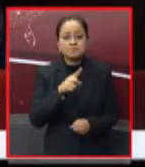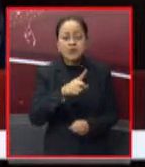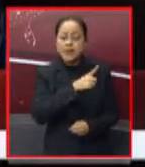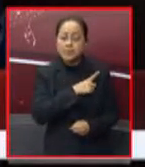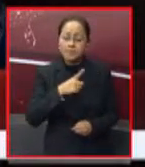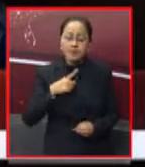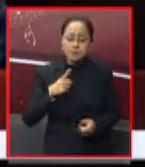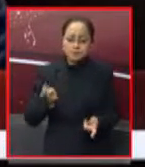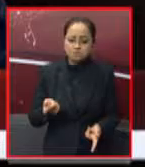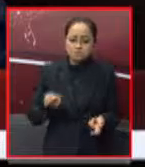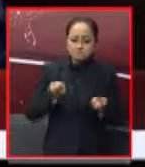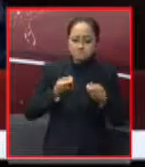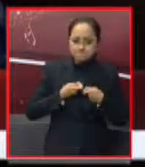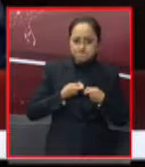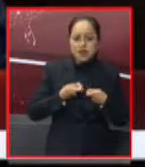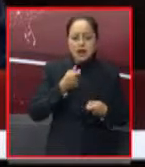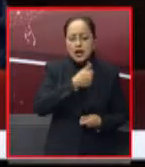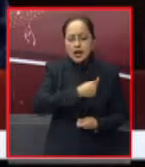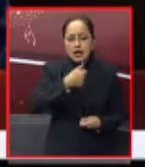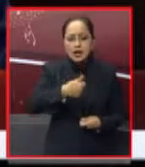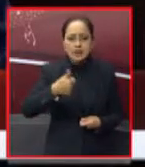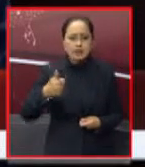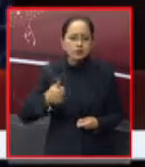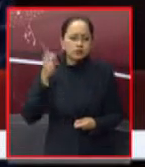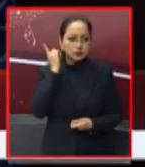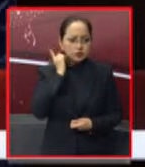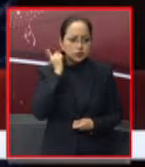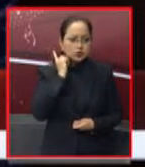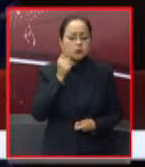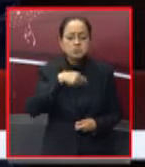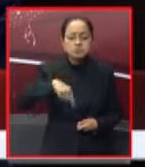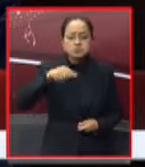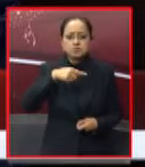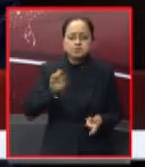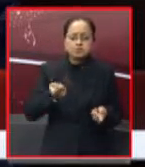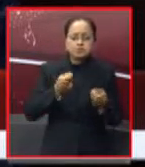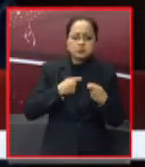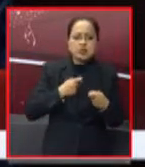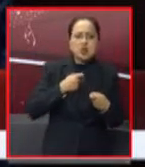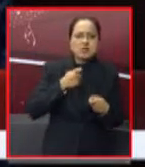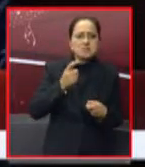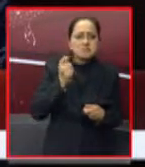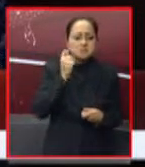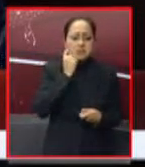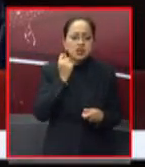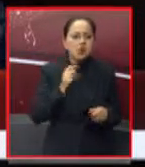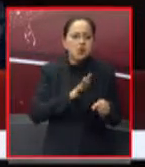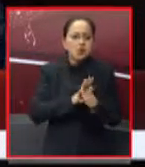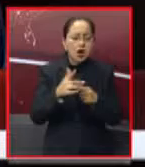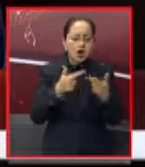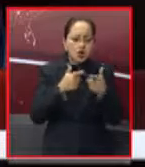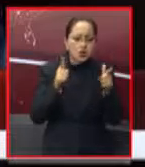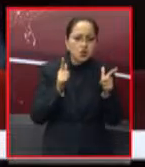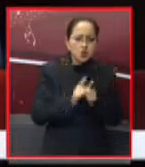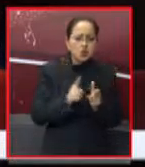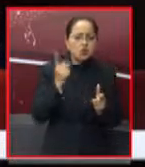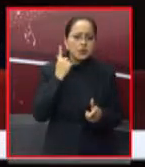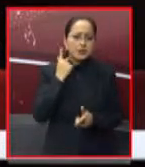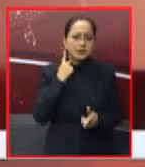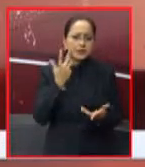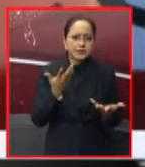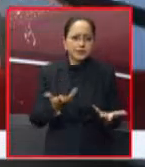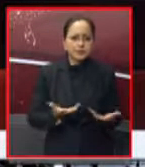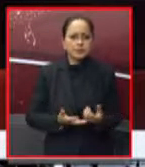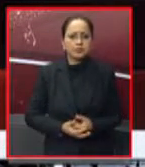debemos asumir cada uno de nosotros los legisladores, aún sin pertenecer a ningún instituto